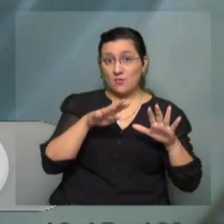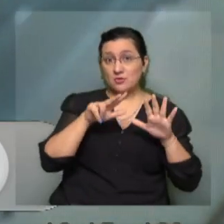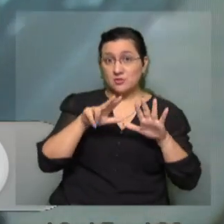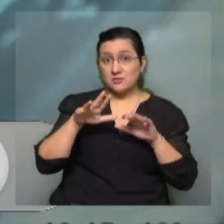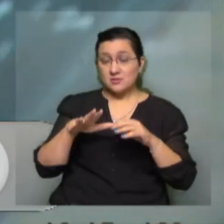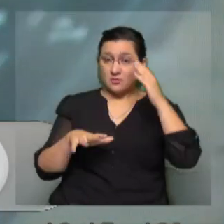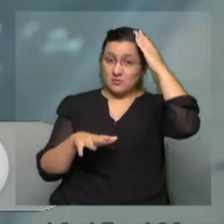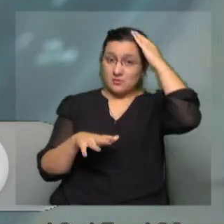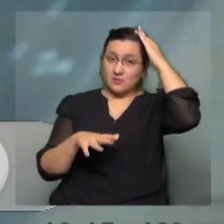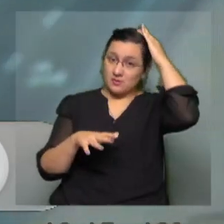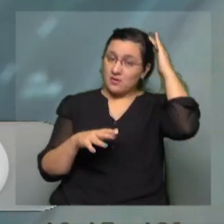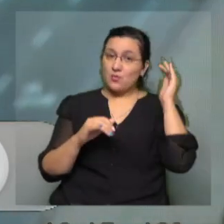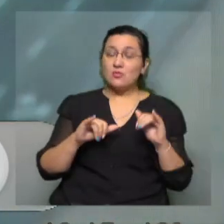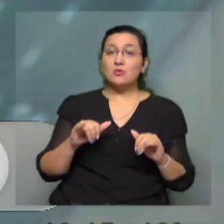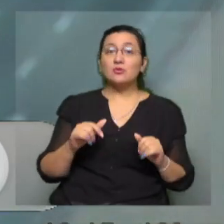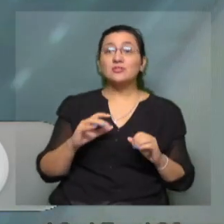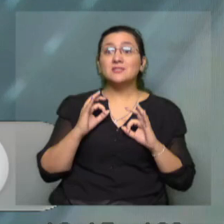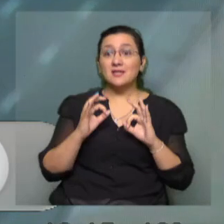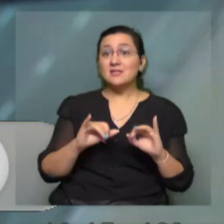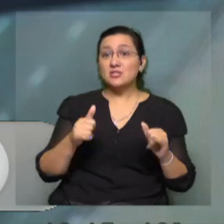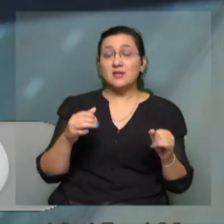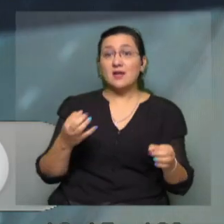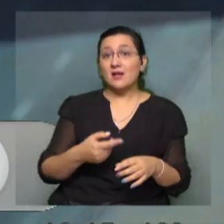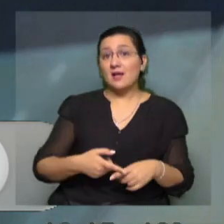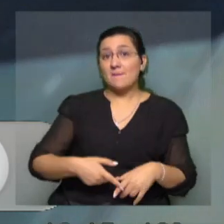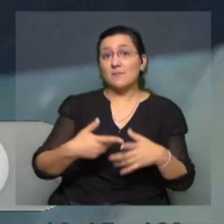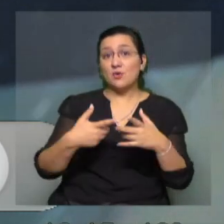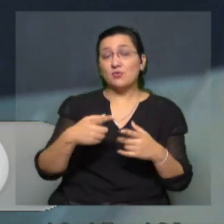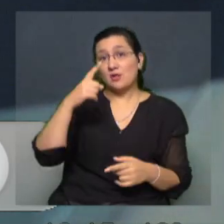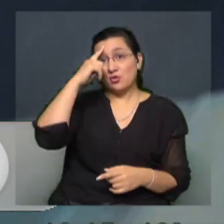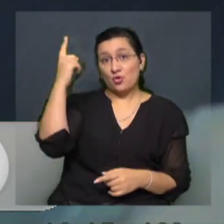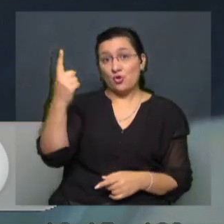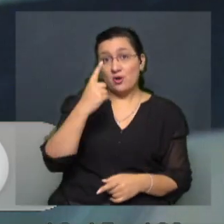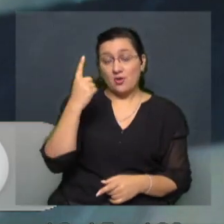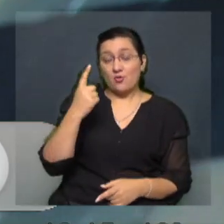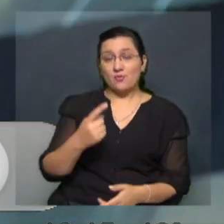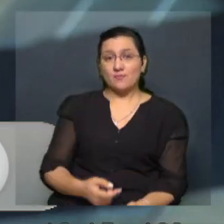Y llegué, cuando llegué ya habían salido campeón del torneo de competencia, que le daba...